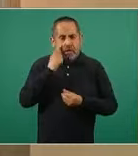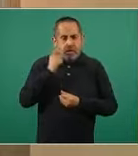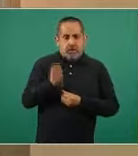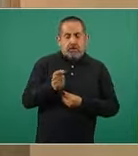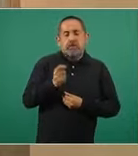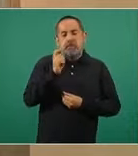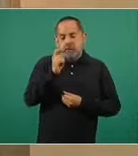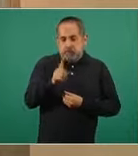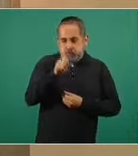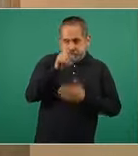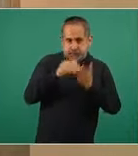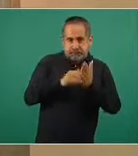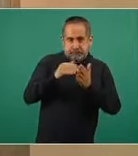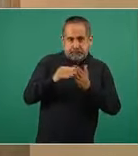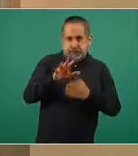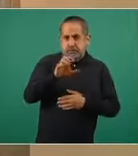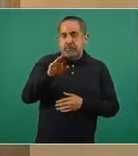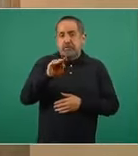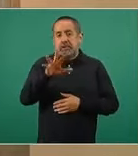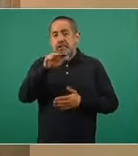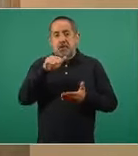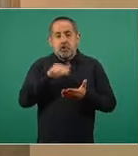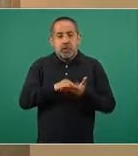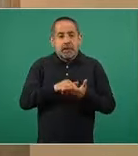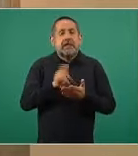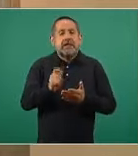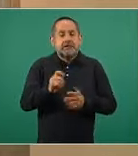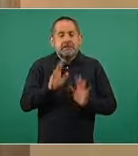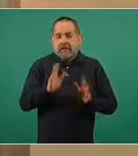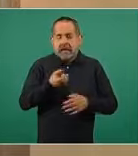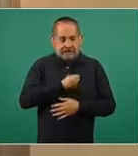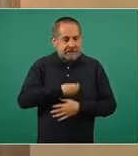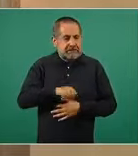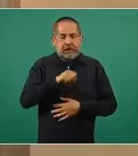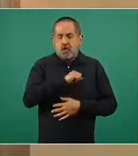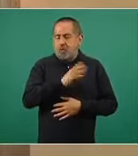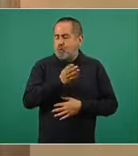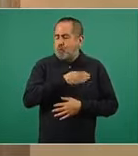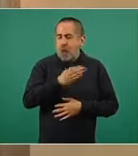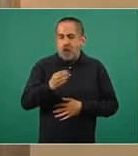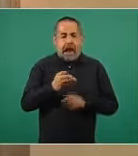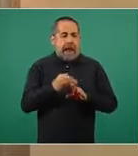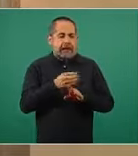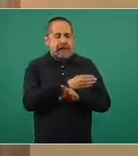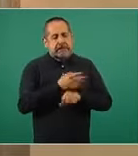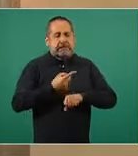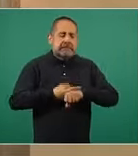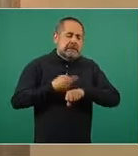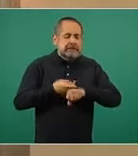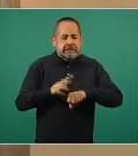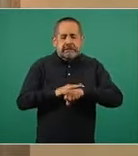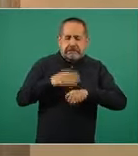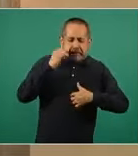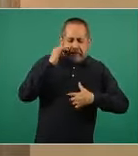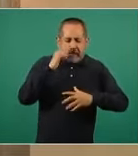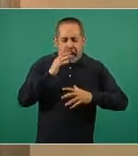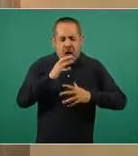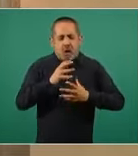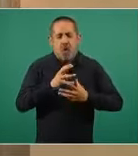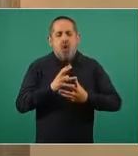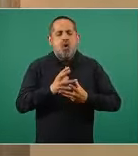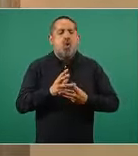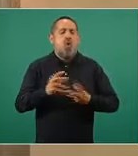de 1.595.000 personas recuperadas, es decir, que presentaron COVID, pero que afortunadamente han